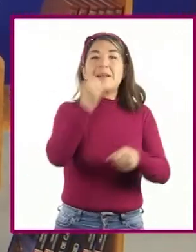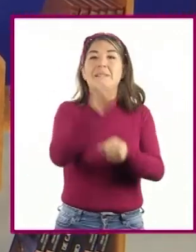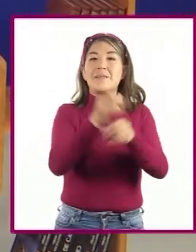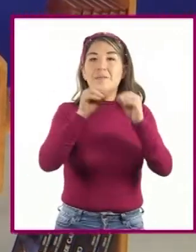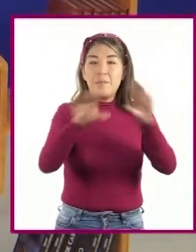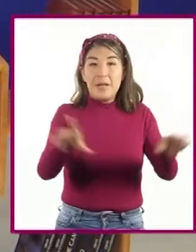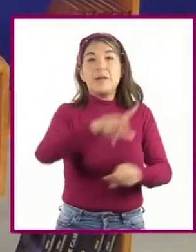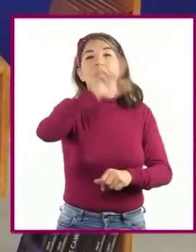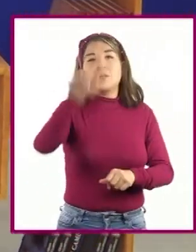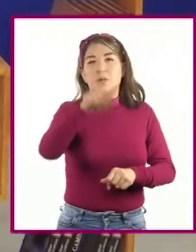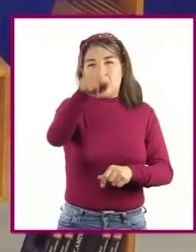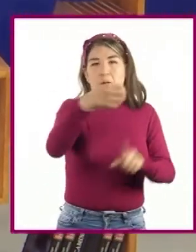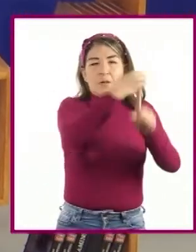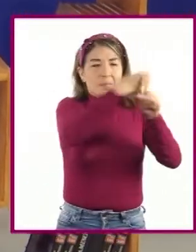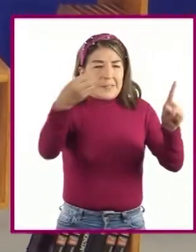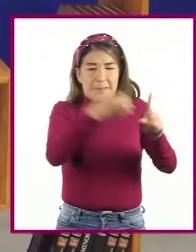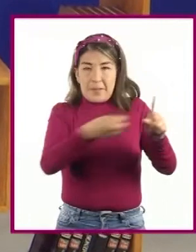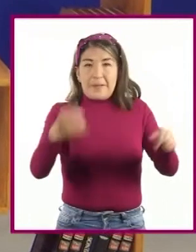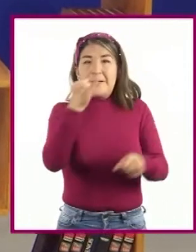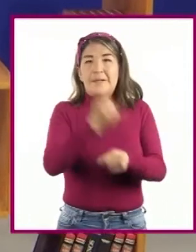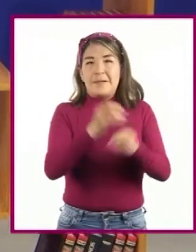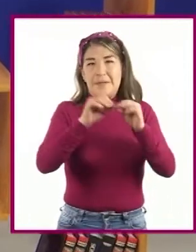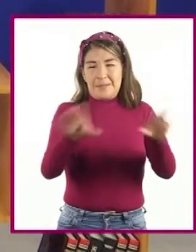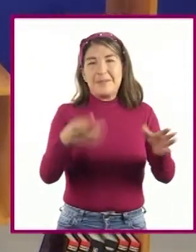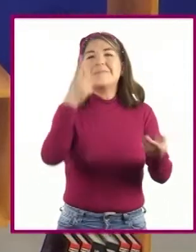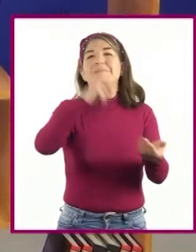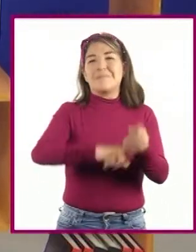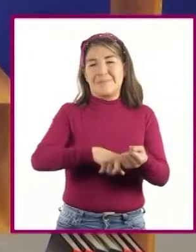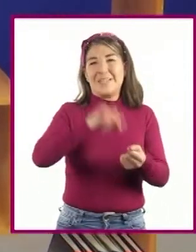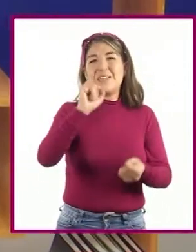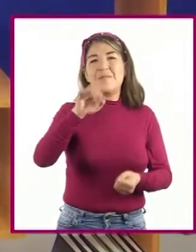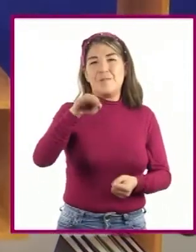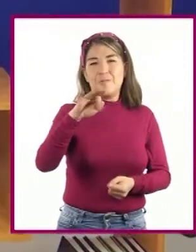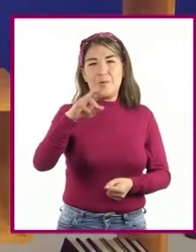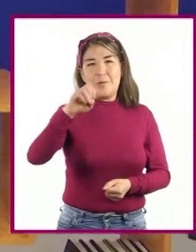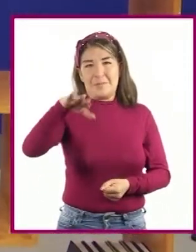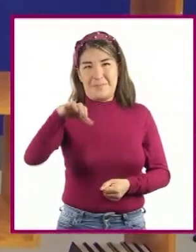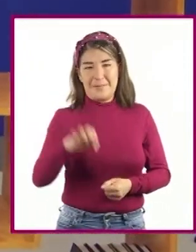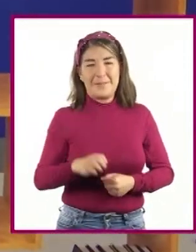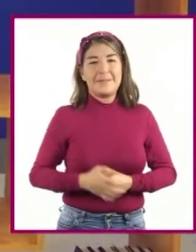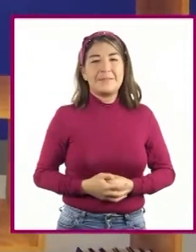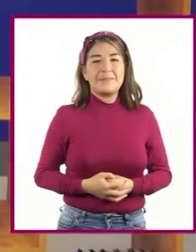posteriormente organizar la información en un informe.